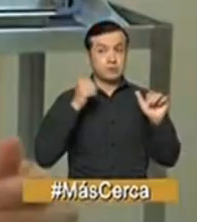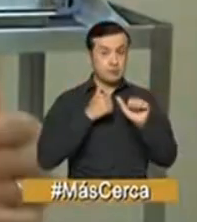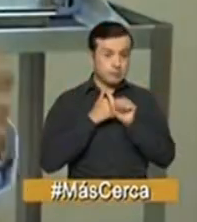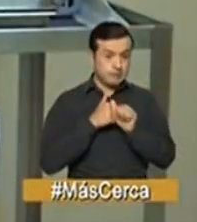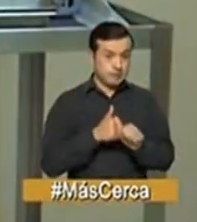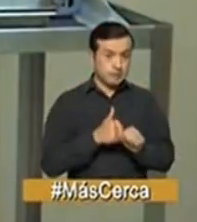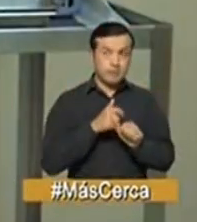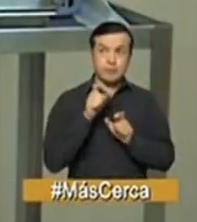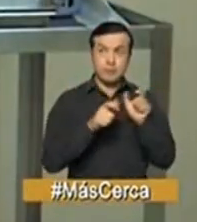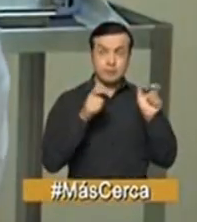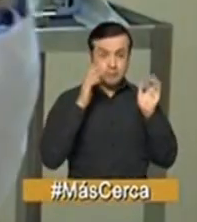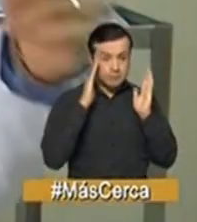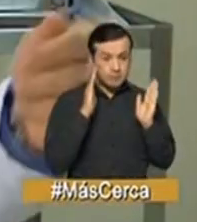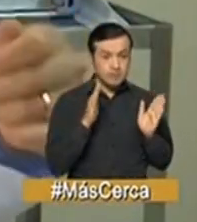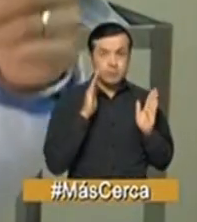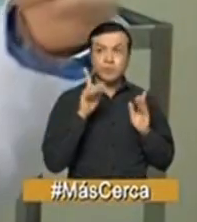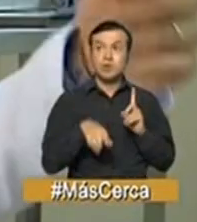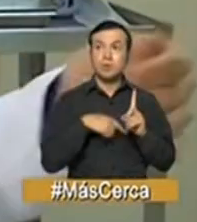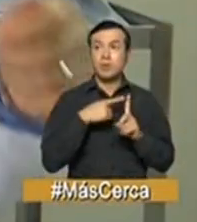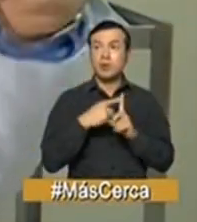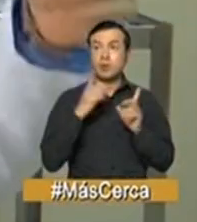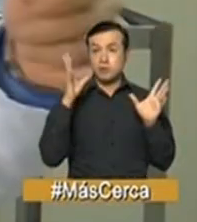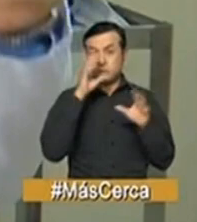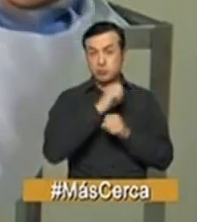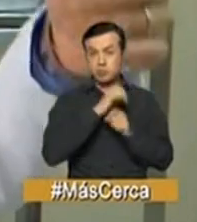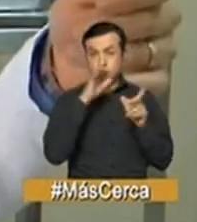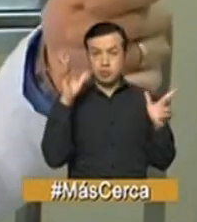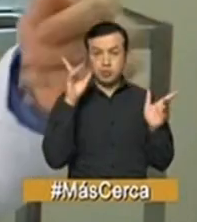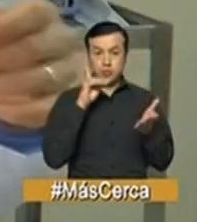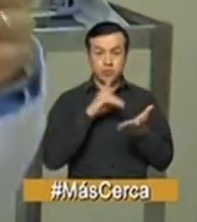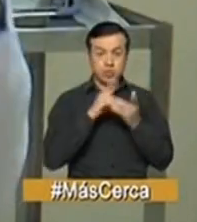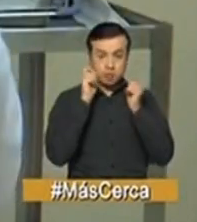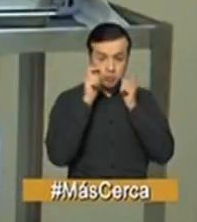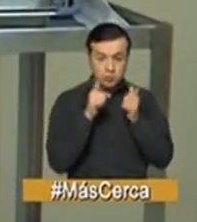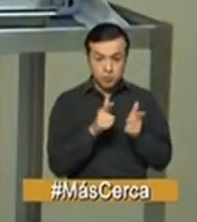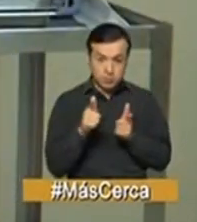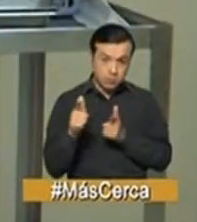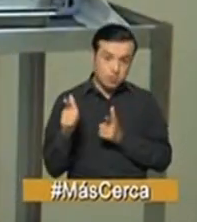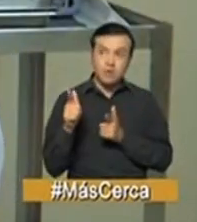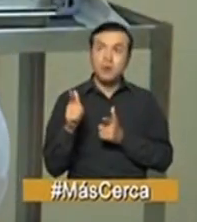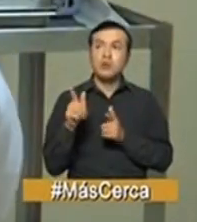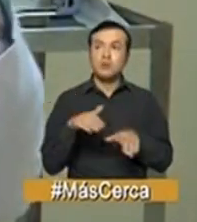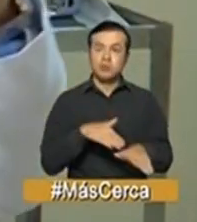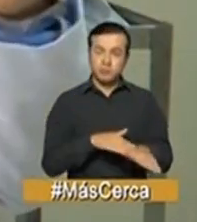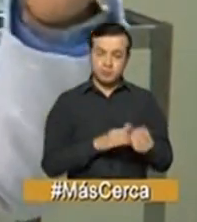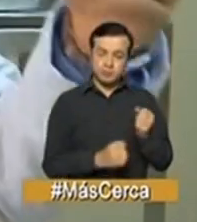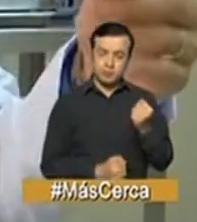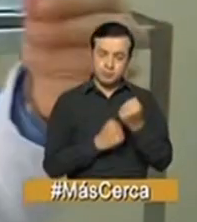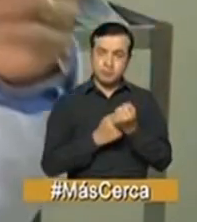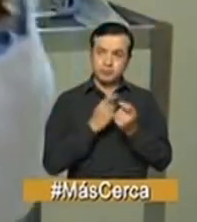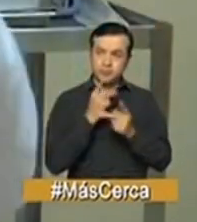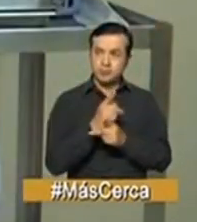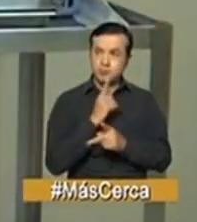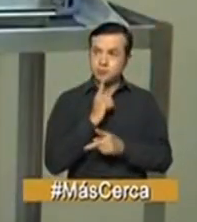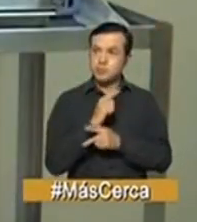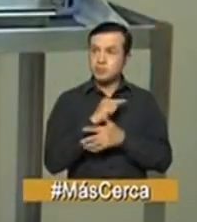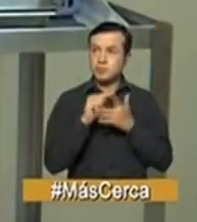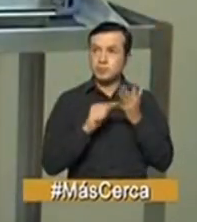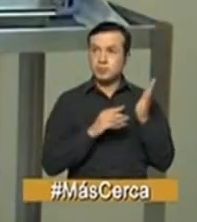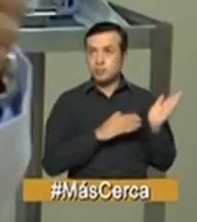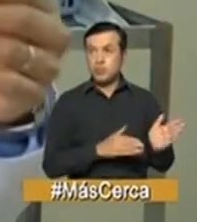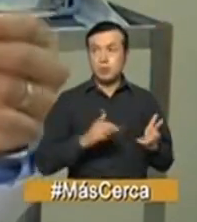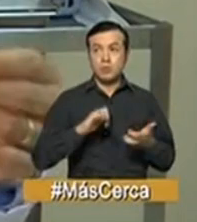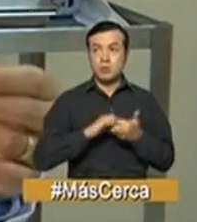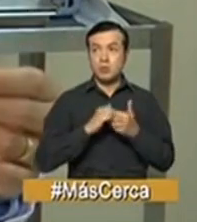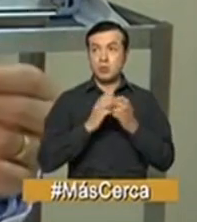a los pacientes, con guardias de 24, 28, 36 horas, nos da el aval de manejar esas probables complicaciones